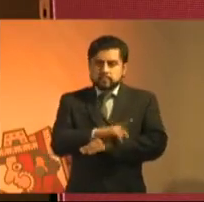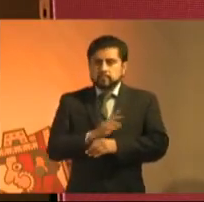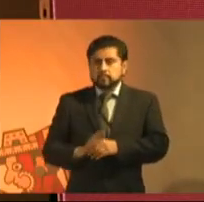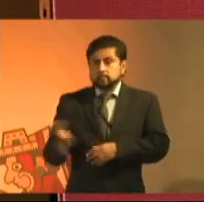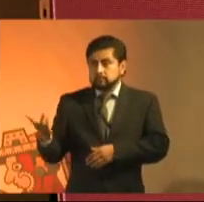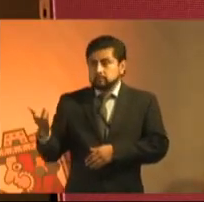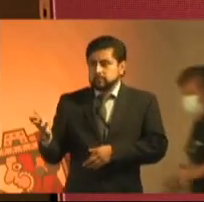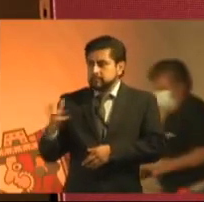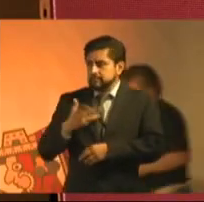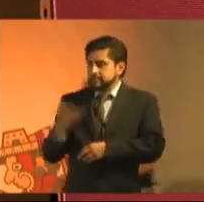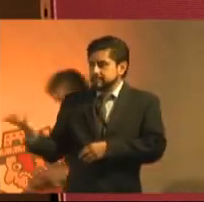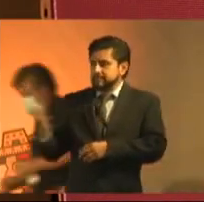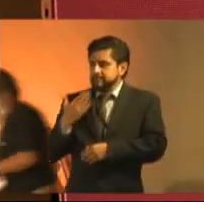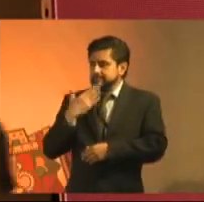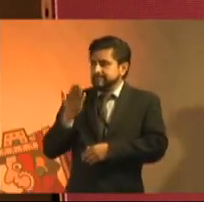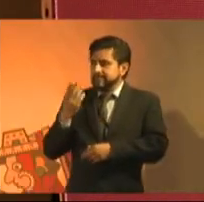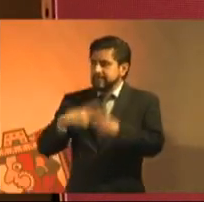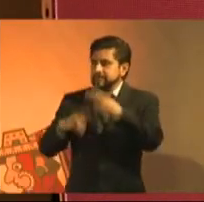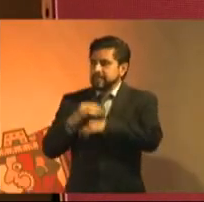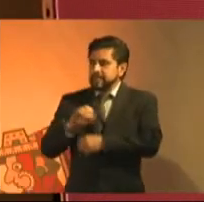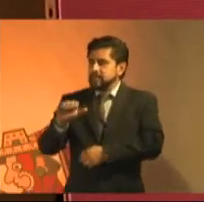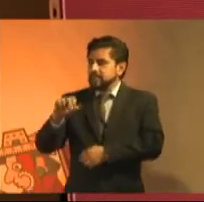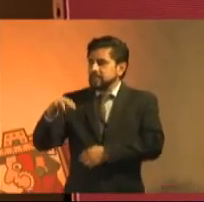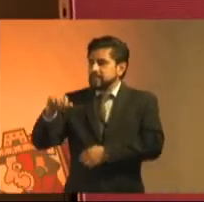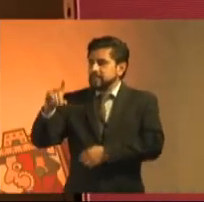un muy fuerte aplauso armando bienvenidos